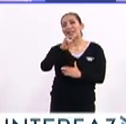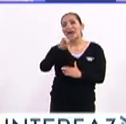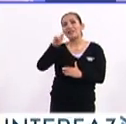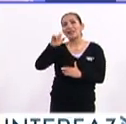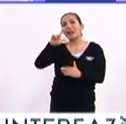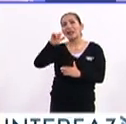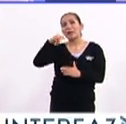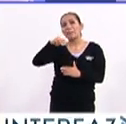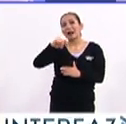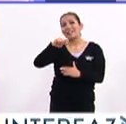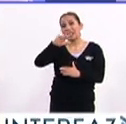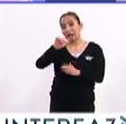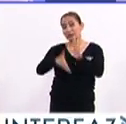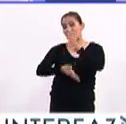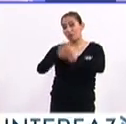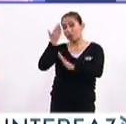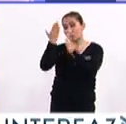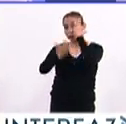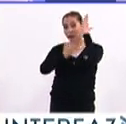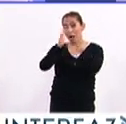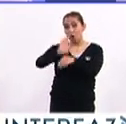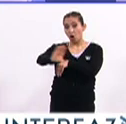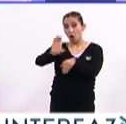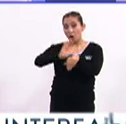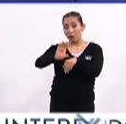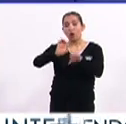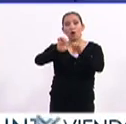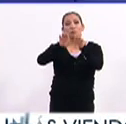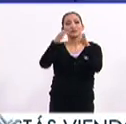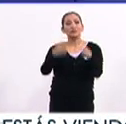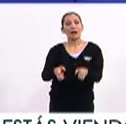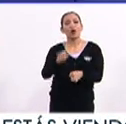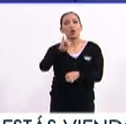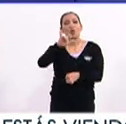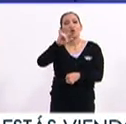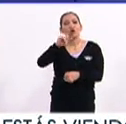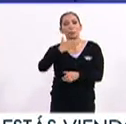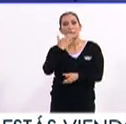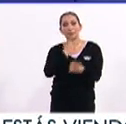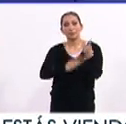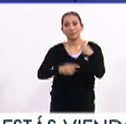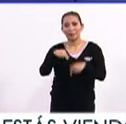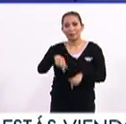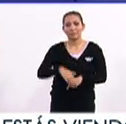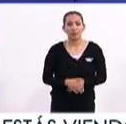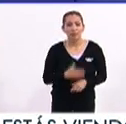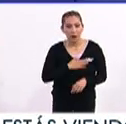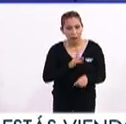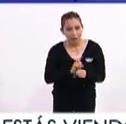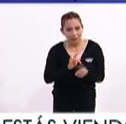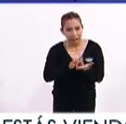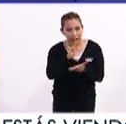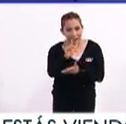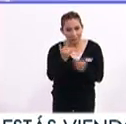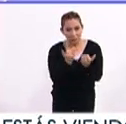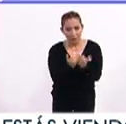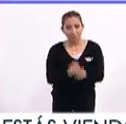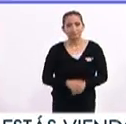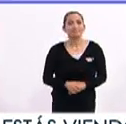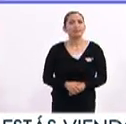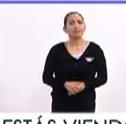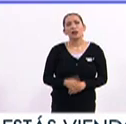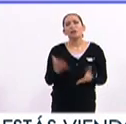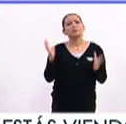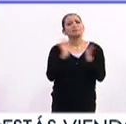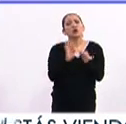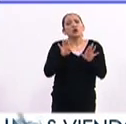se fue a hacer una estancia académica a Colombia. ¿Cómo estás, Julio? Bienvenido, gracias por estar con nosotros. Hola, buenos días, gracias igualmente. Primero